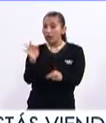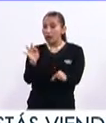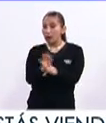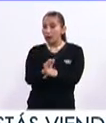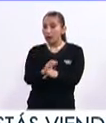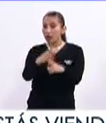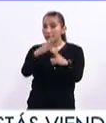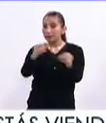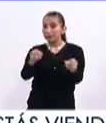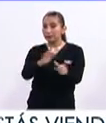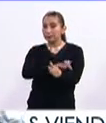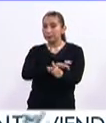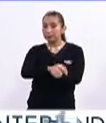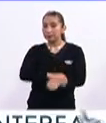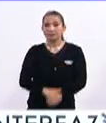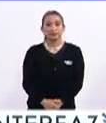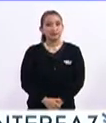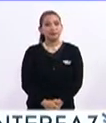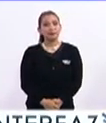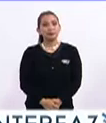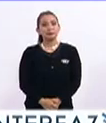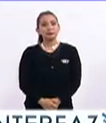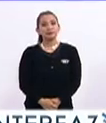para evitar su extinción.